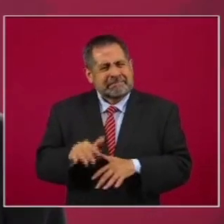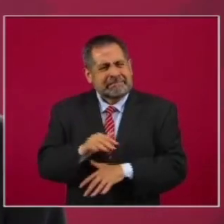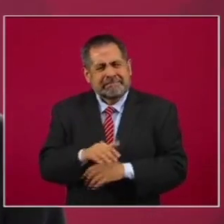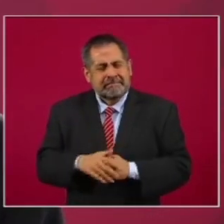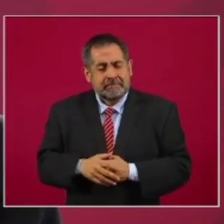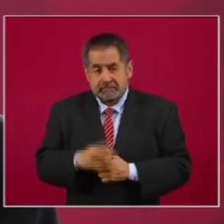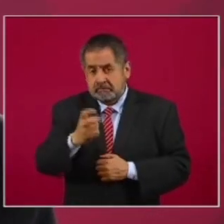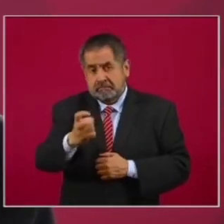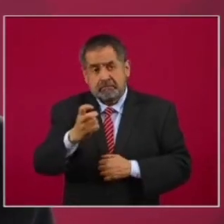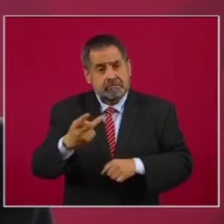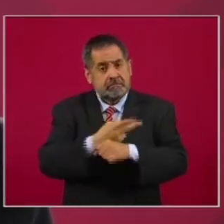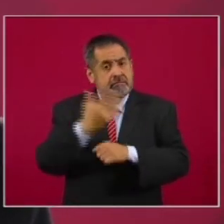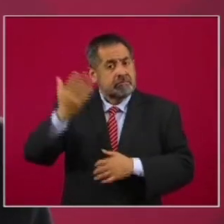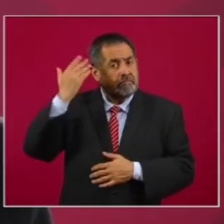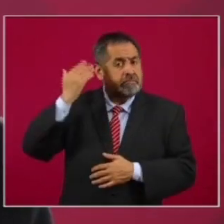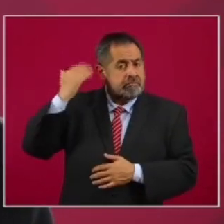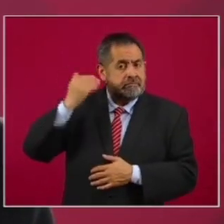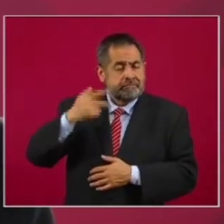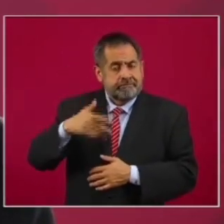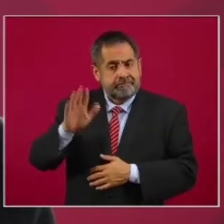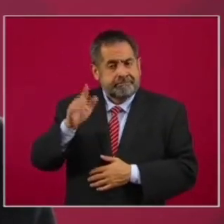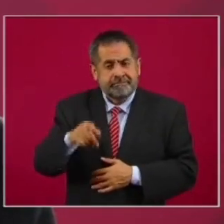Eso sucedía.